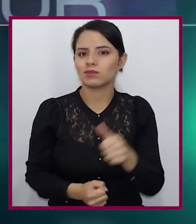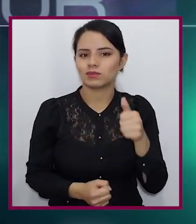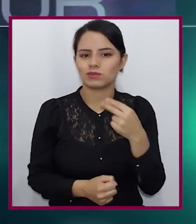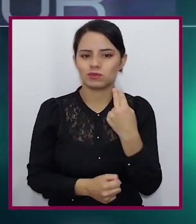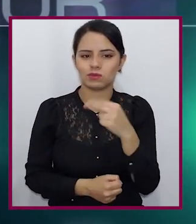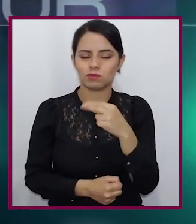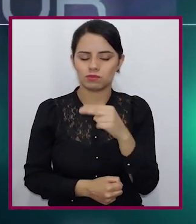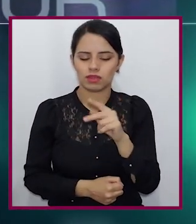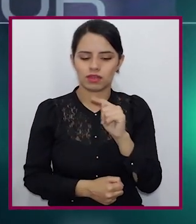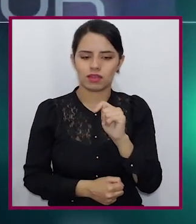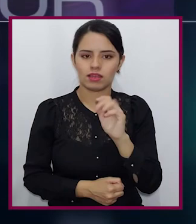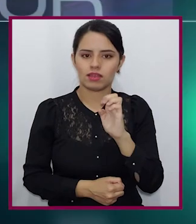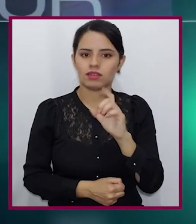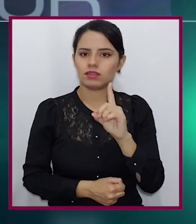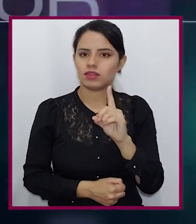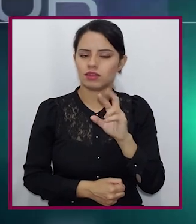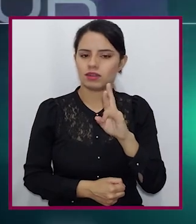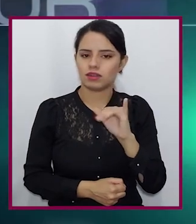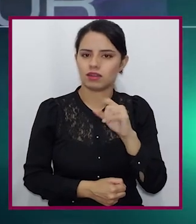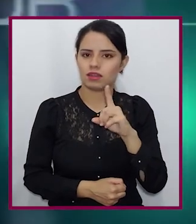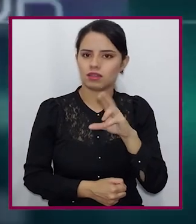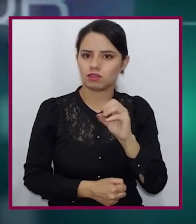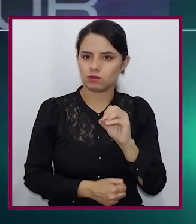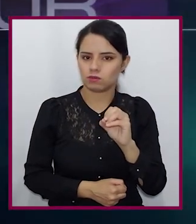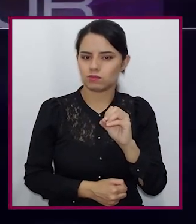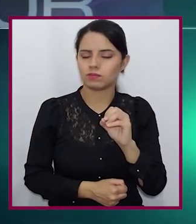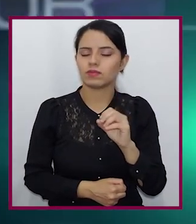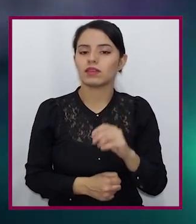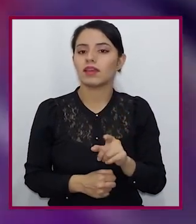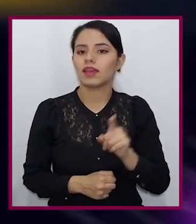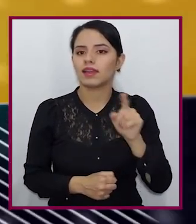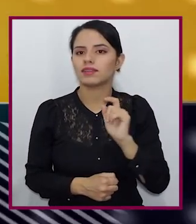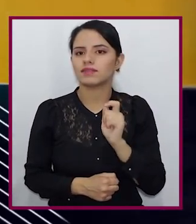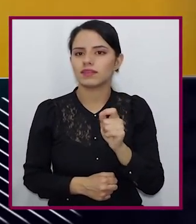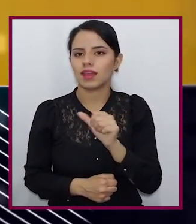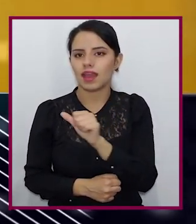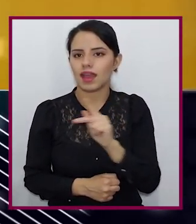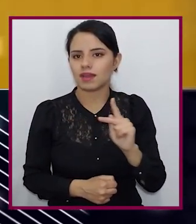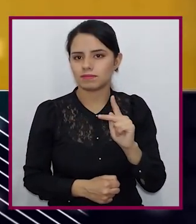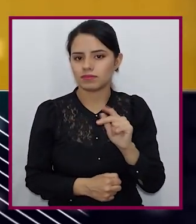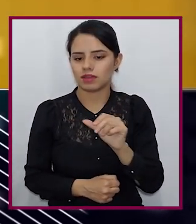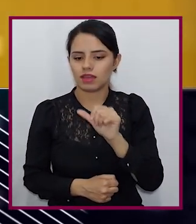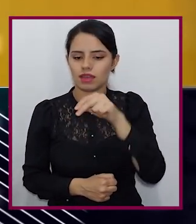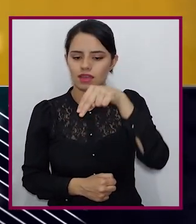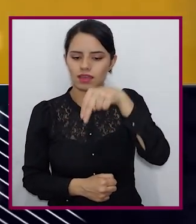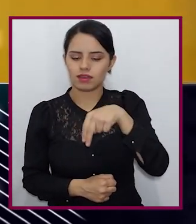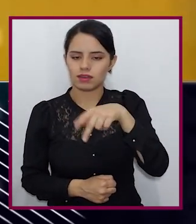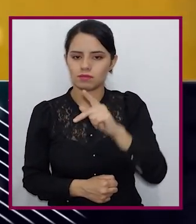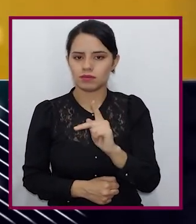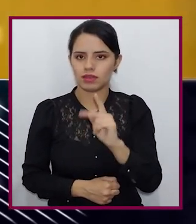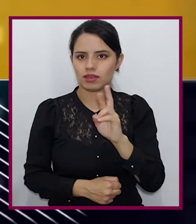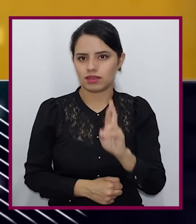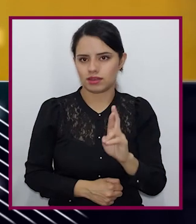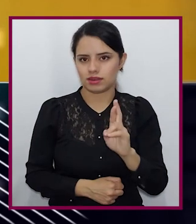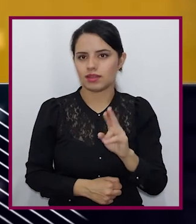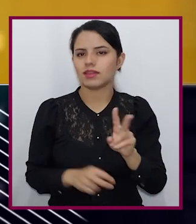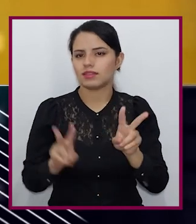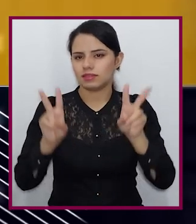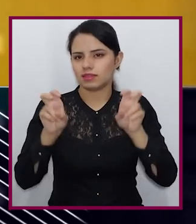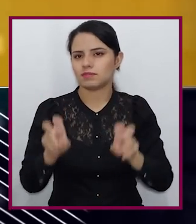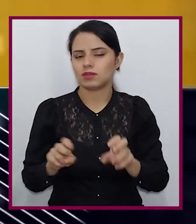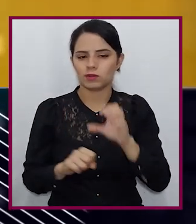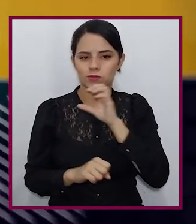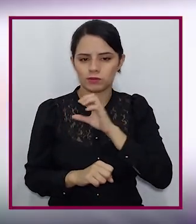con un podcast que se llama TED Radio Hour, que se encuentra en una plataforma llamada NPR y habla sobre temas